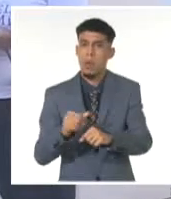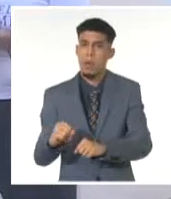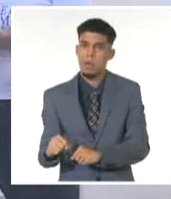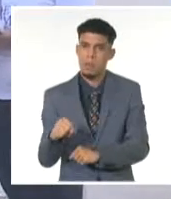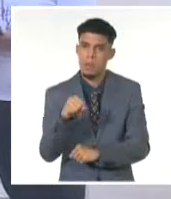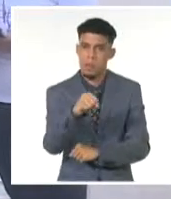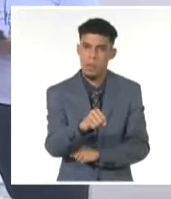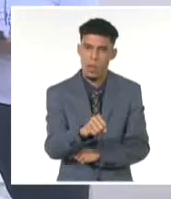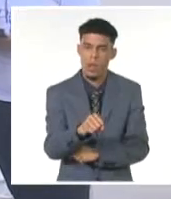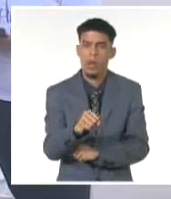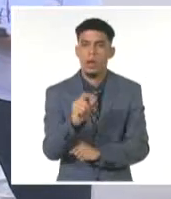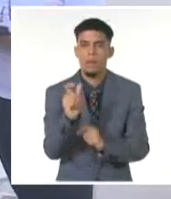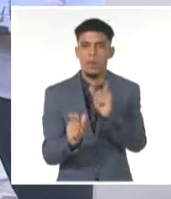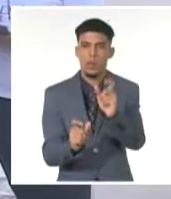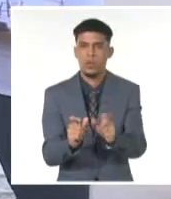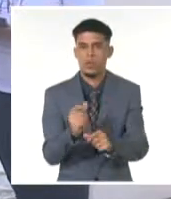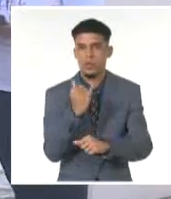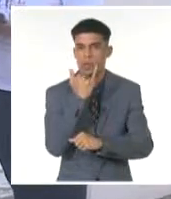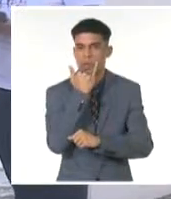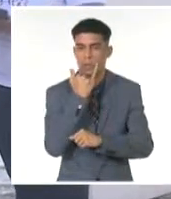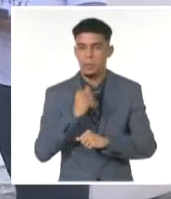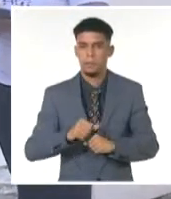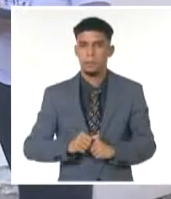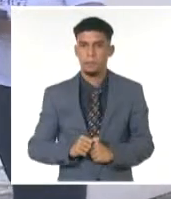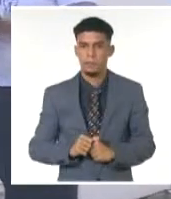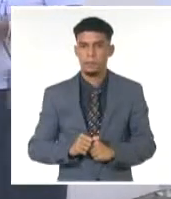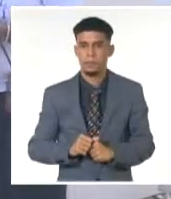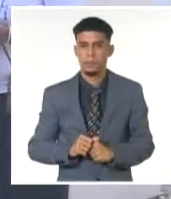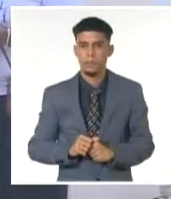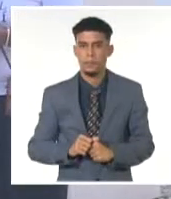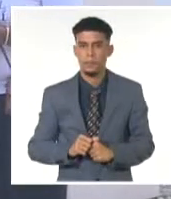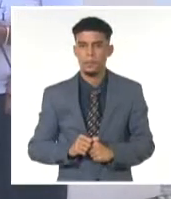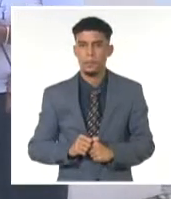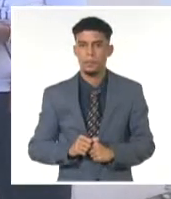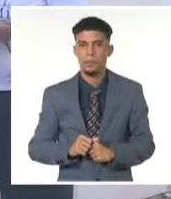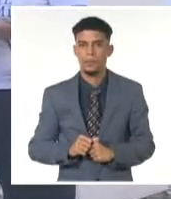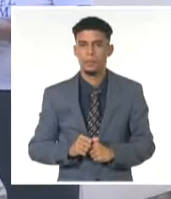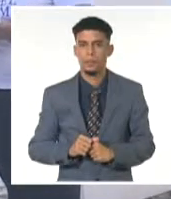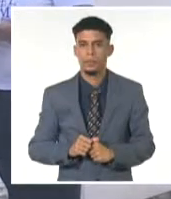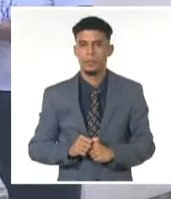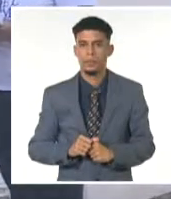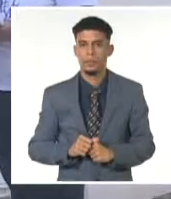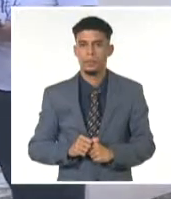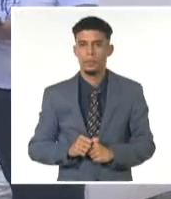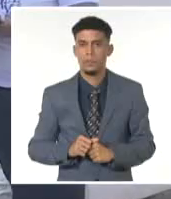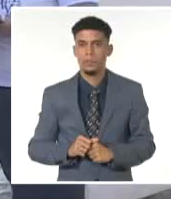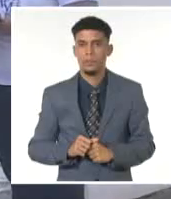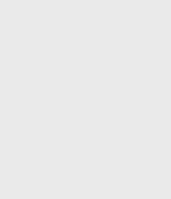a los damnificados en Guantánamo. Adán Morel, Canal Cubano de Noticias.